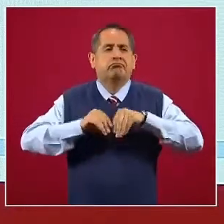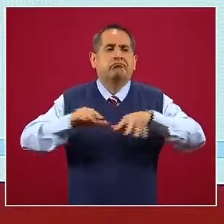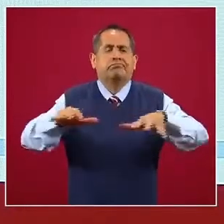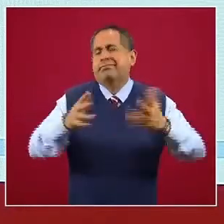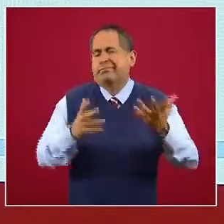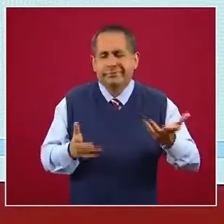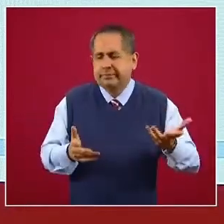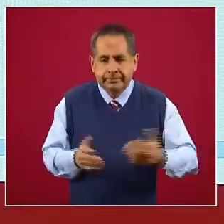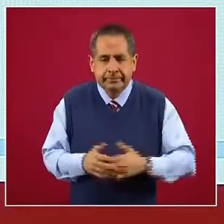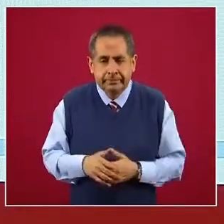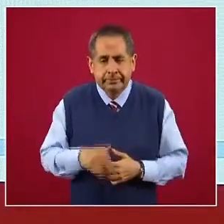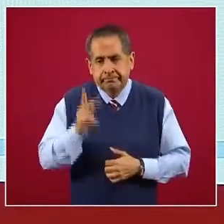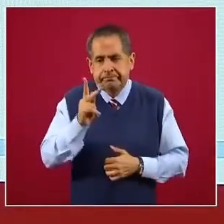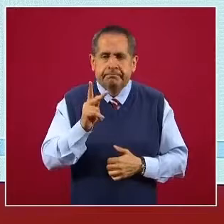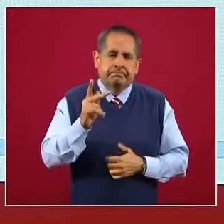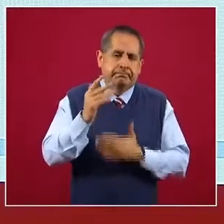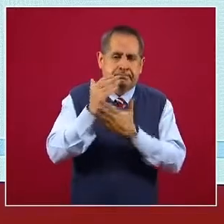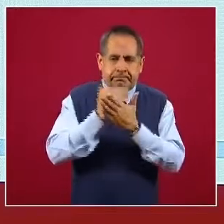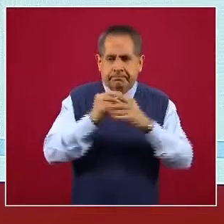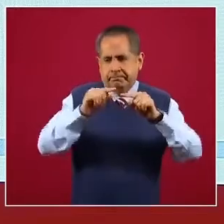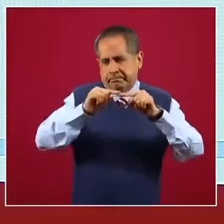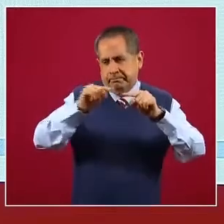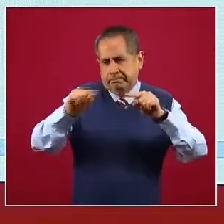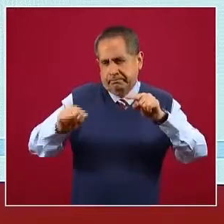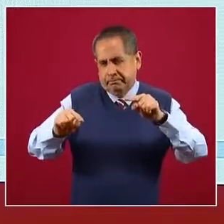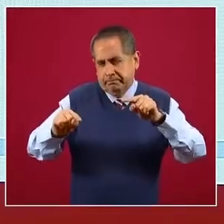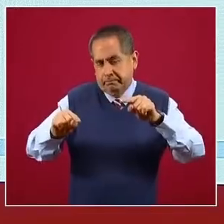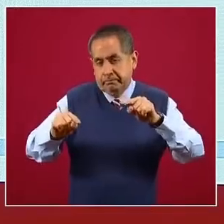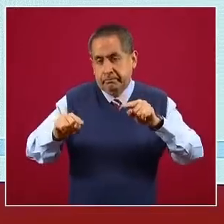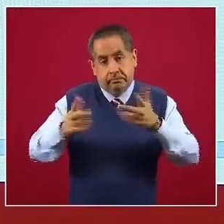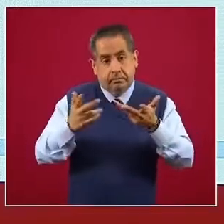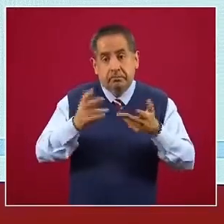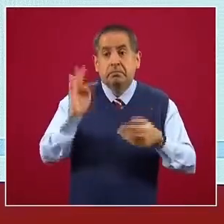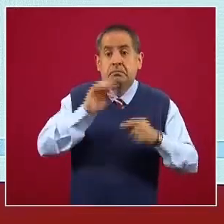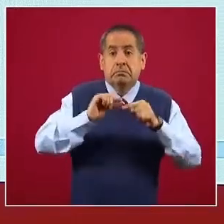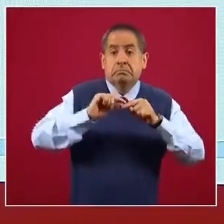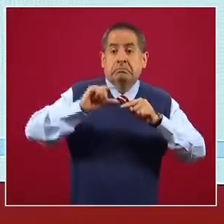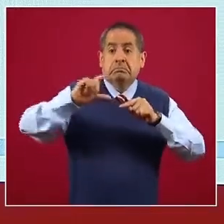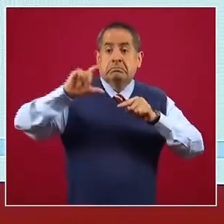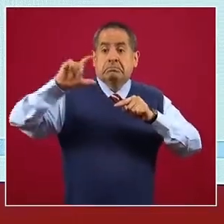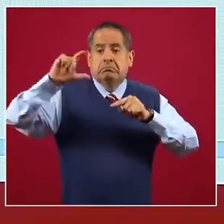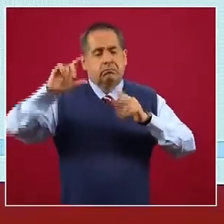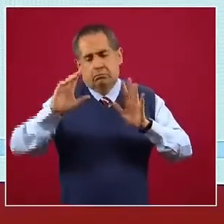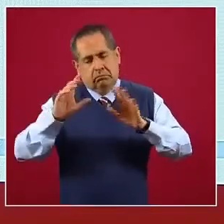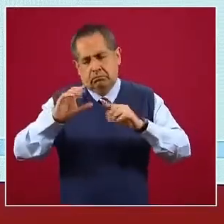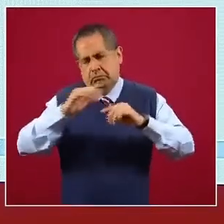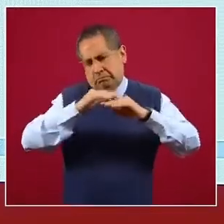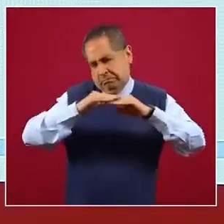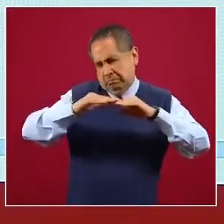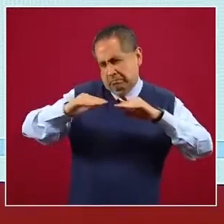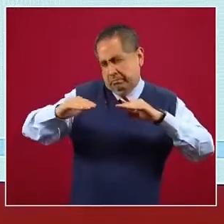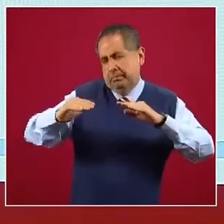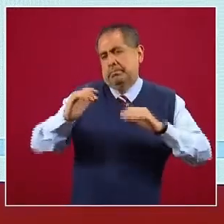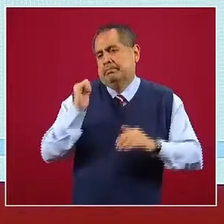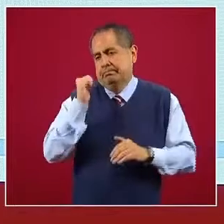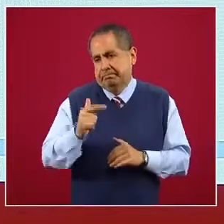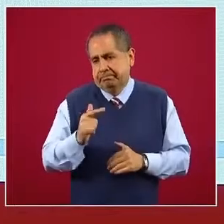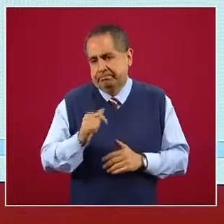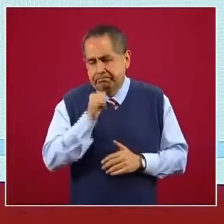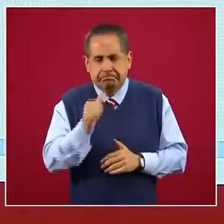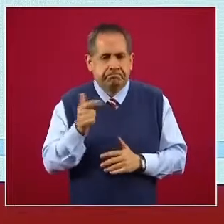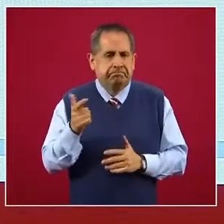Pero es menos desfavorable que la epidemia permanezca gruesamente con la misma cantidad de